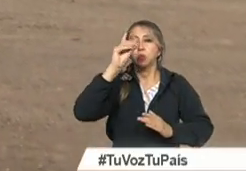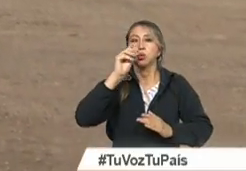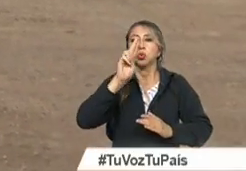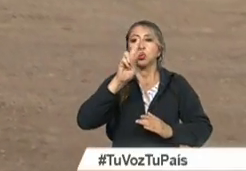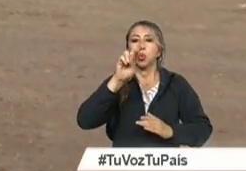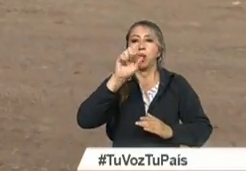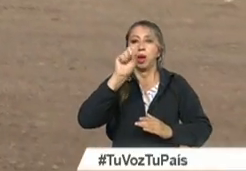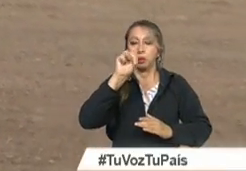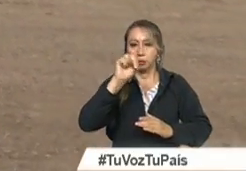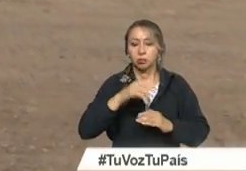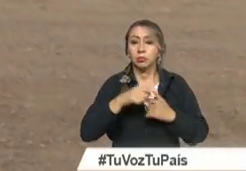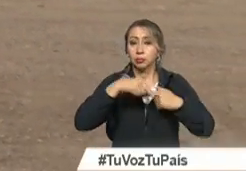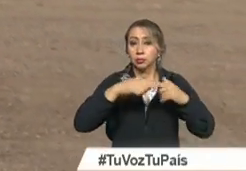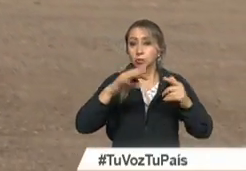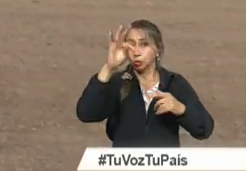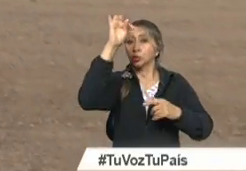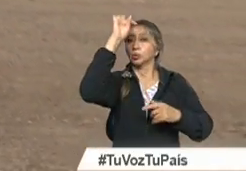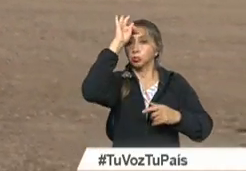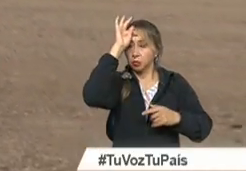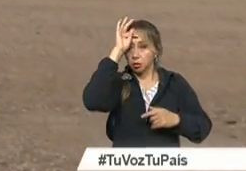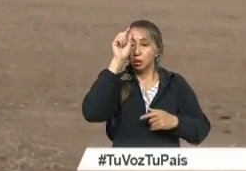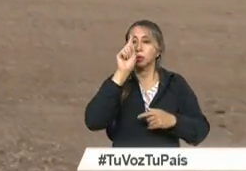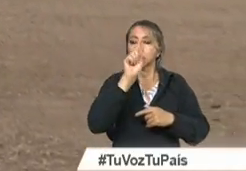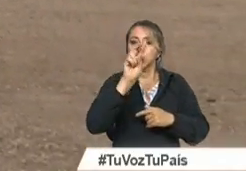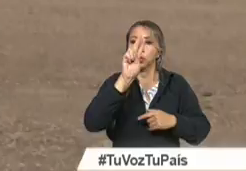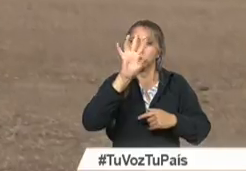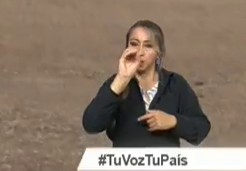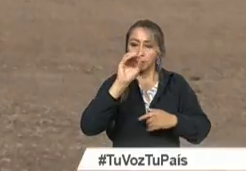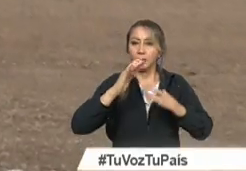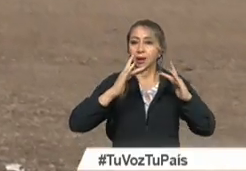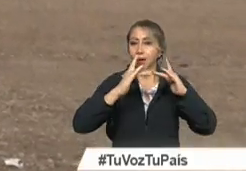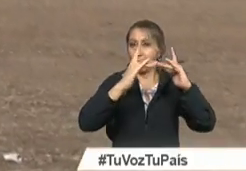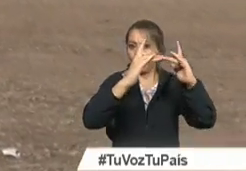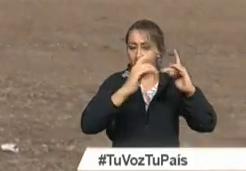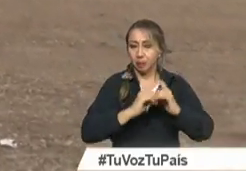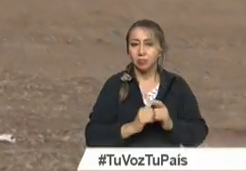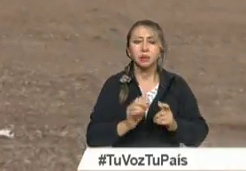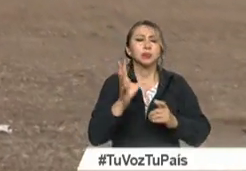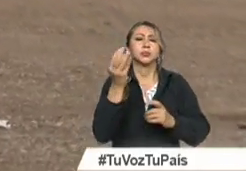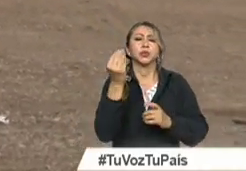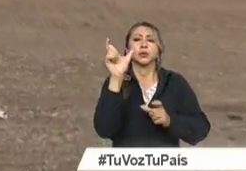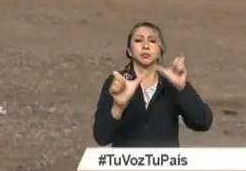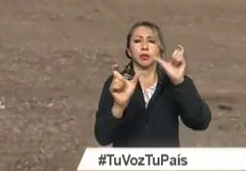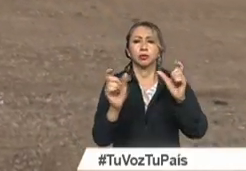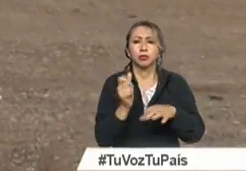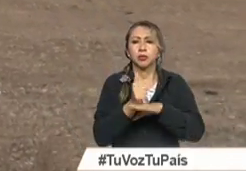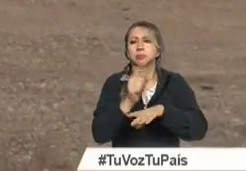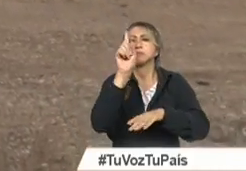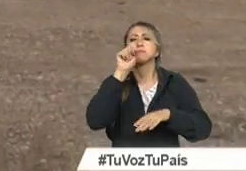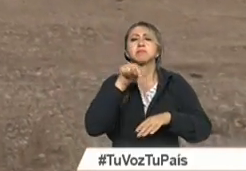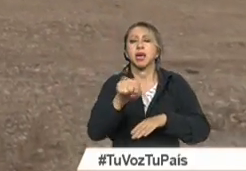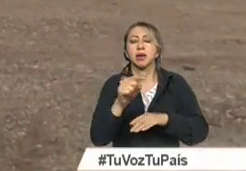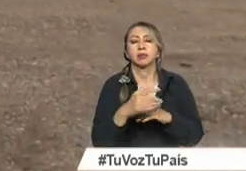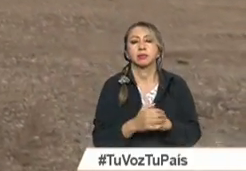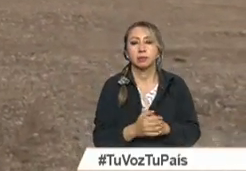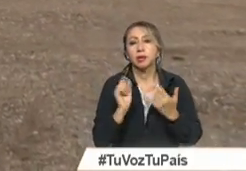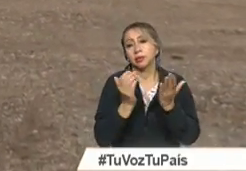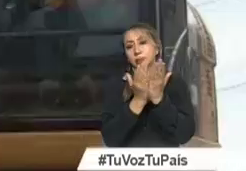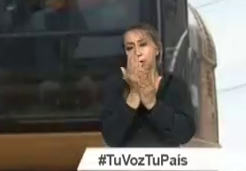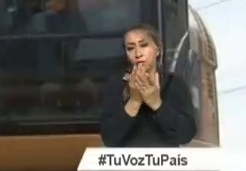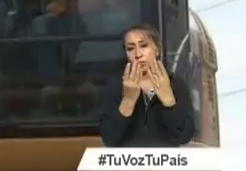del guayas esta casa de salud contará con 120 camas y beneficiará a miles de ciudadanos que podrán acceder a servicios de